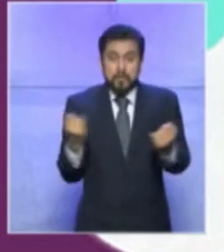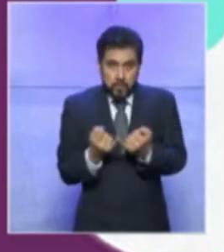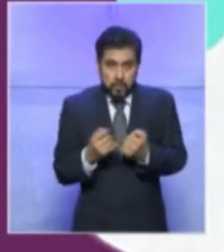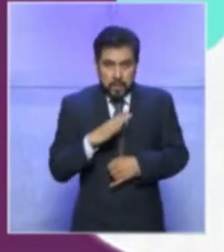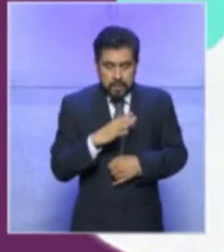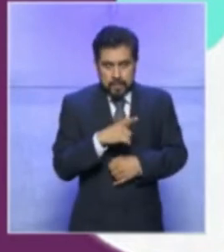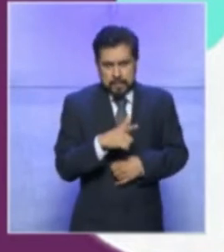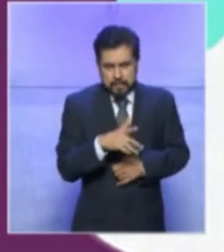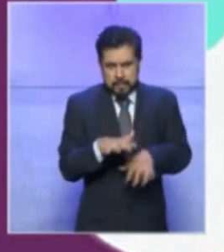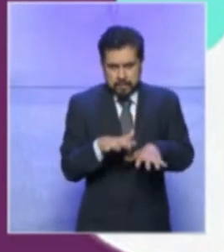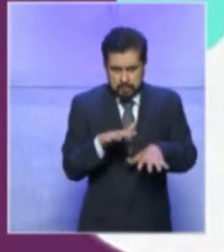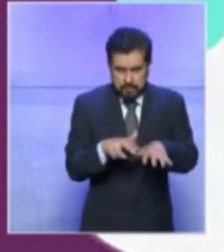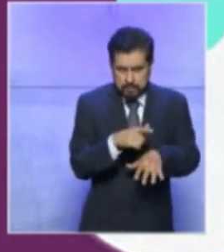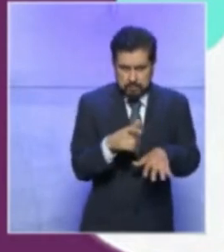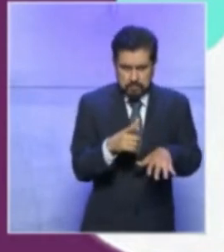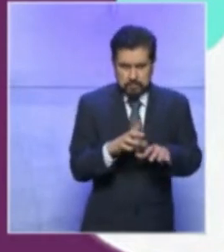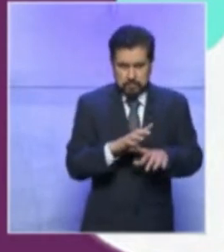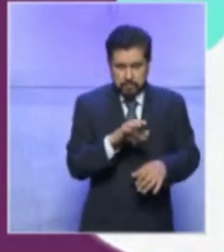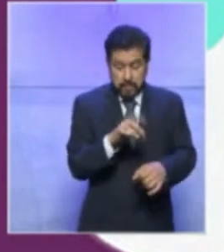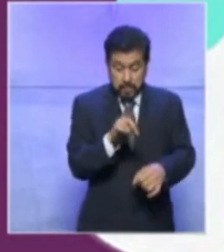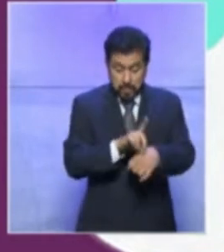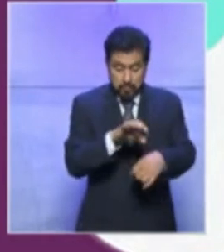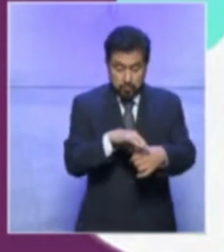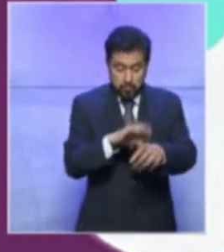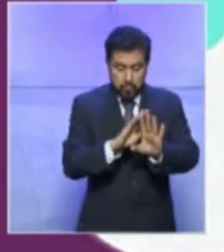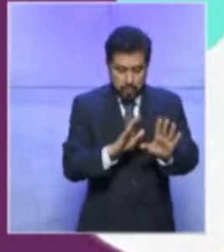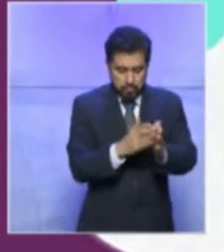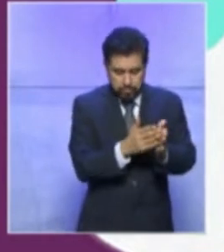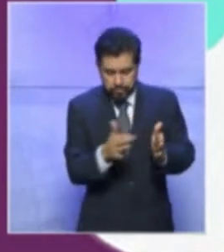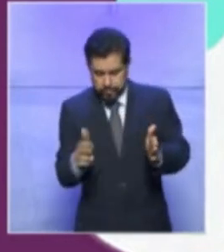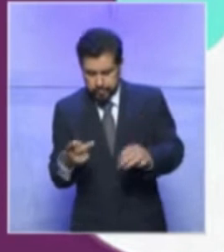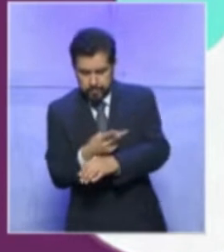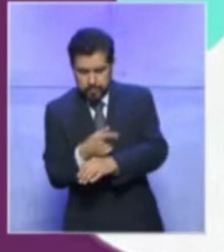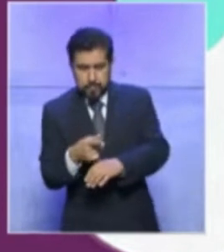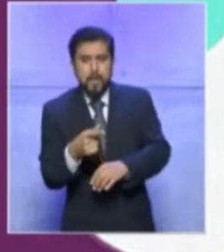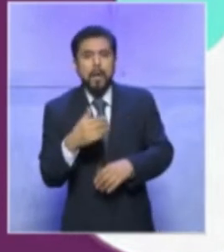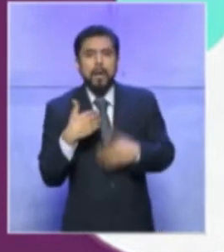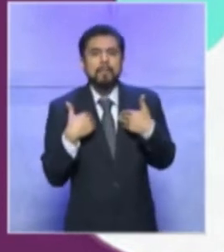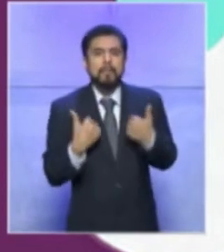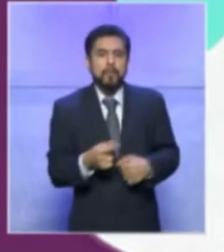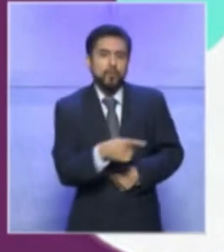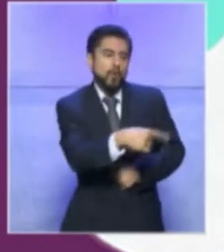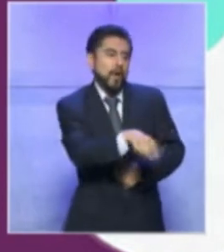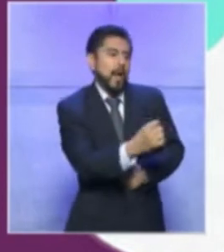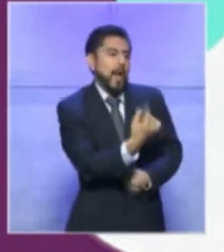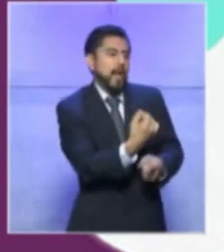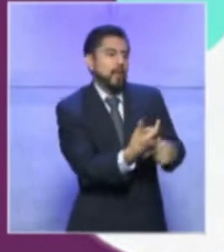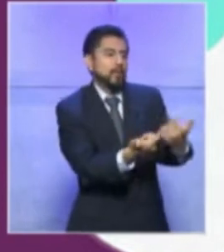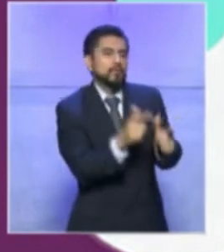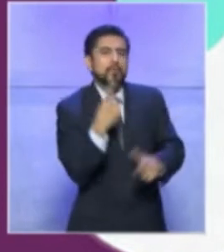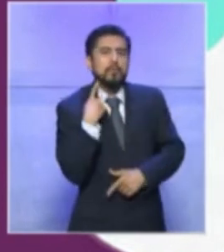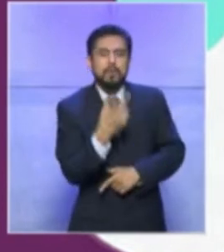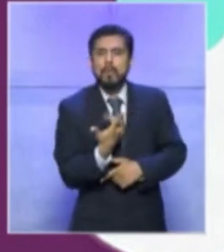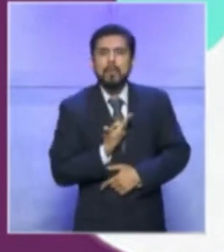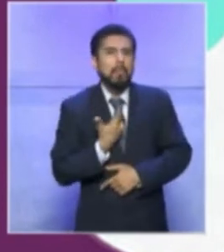de variar la interpretación después de los resultados. Debo enfatizar que el descontento de algunas fuerzas políticas con el resultado